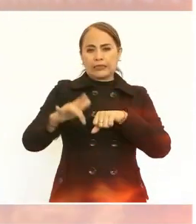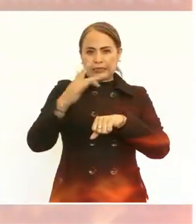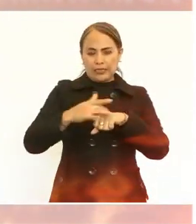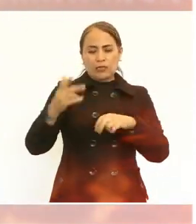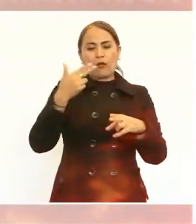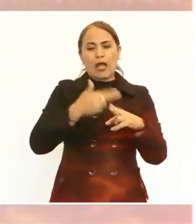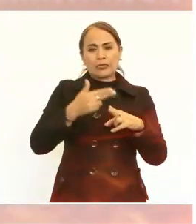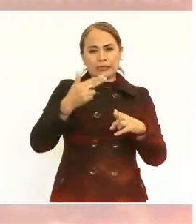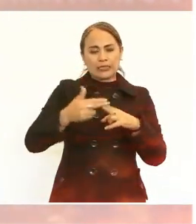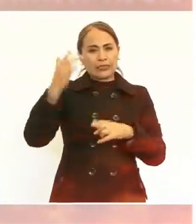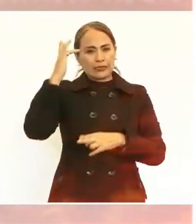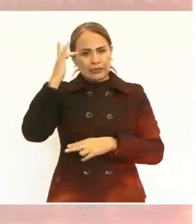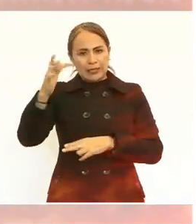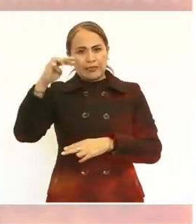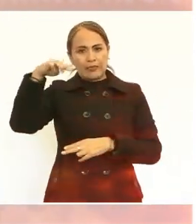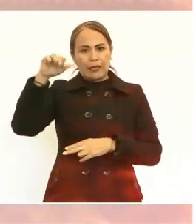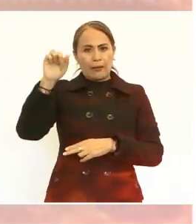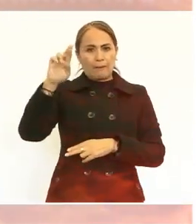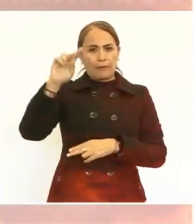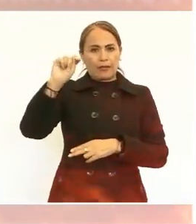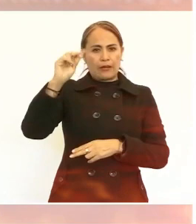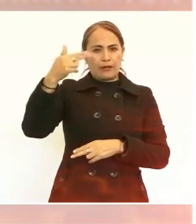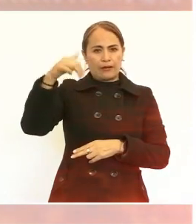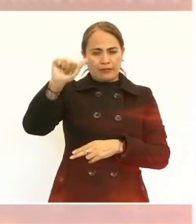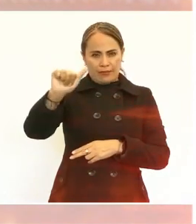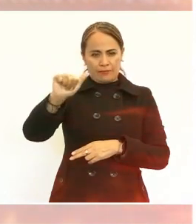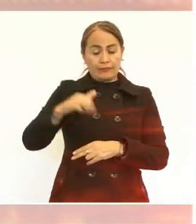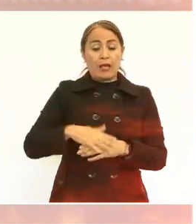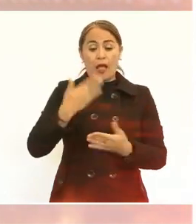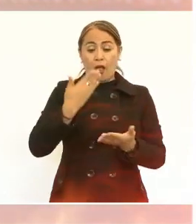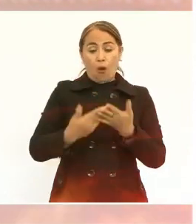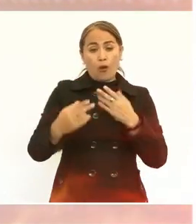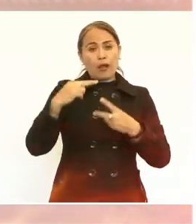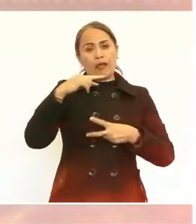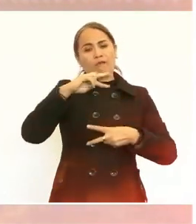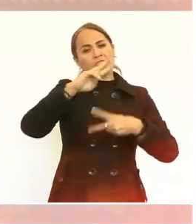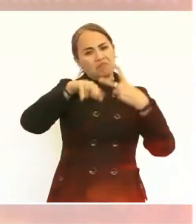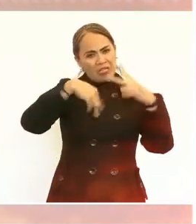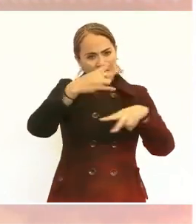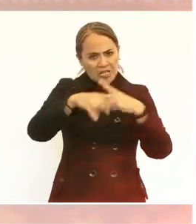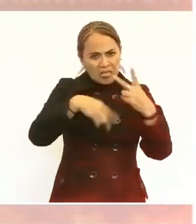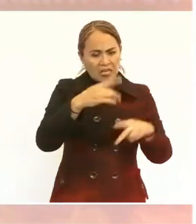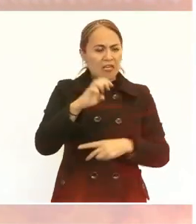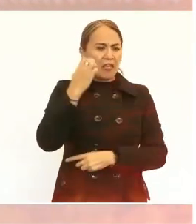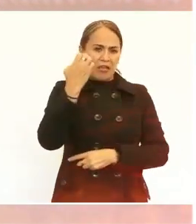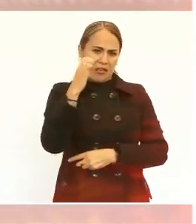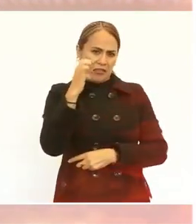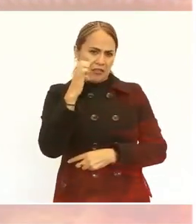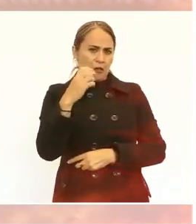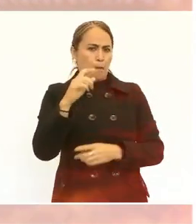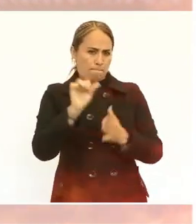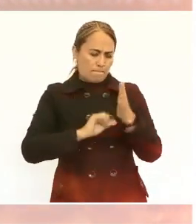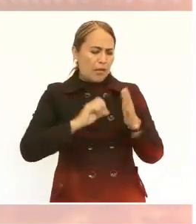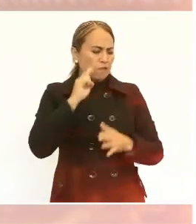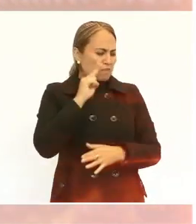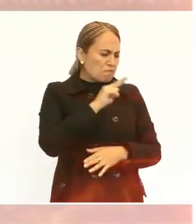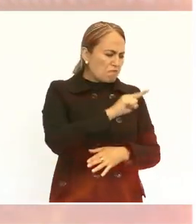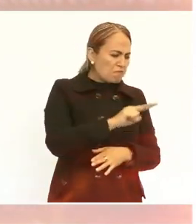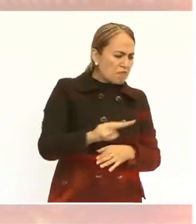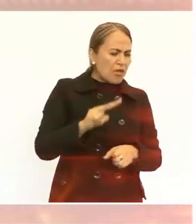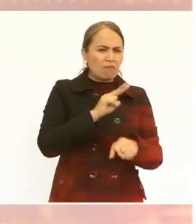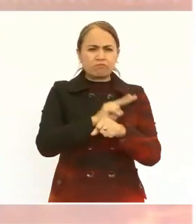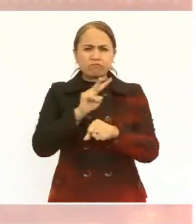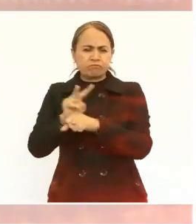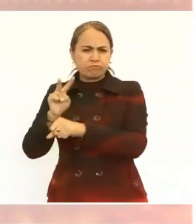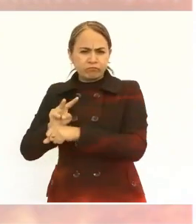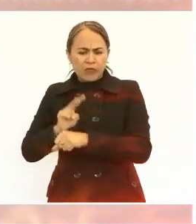de López, es que la gente ve a los huachos como si fueran héroes. Su clásica cantaleta, son pueblo